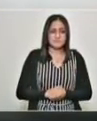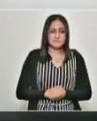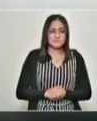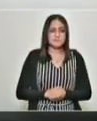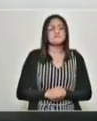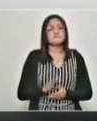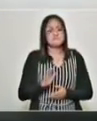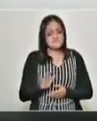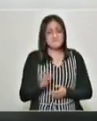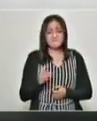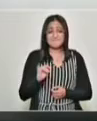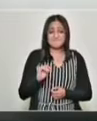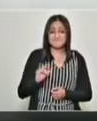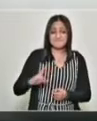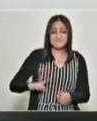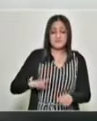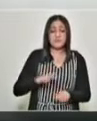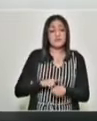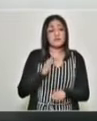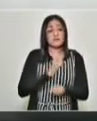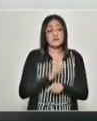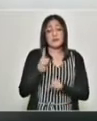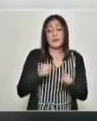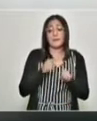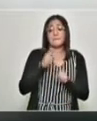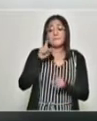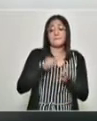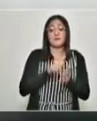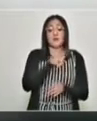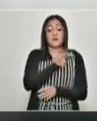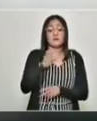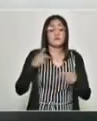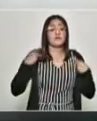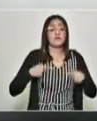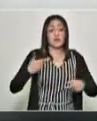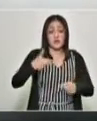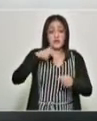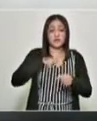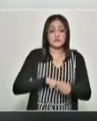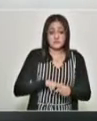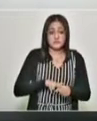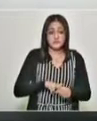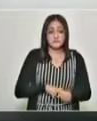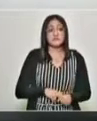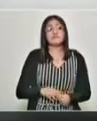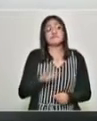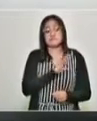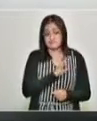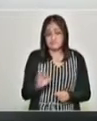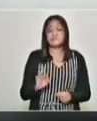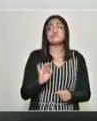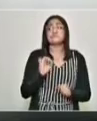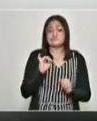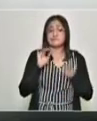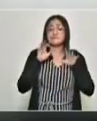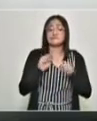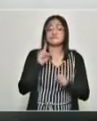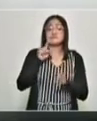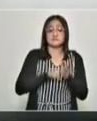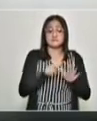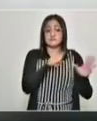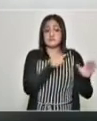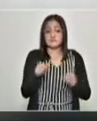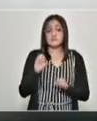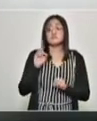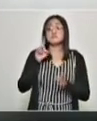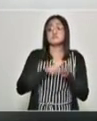Sí, gobernador, vamos a tener más de 1,400 pacientes hospitalizados. Podemos alcanzar los 1,600